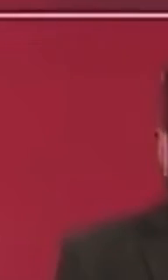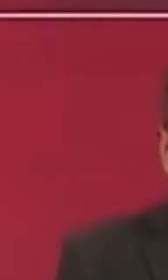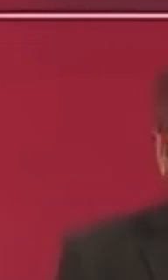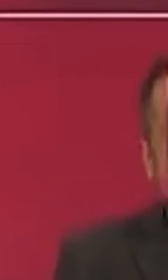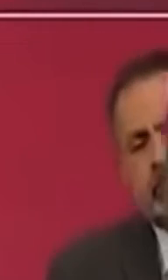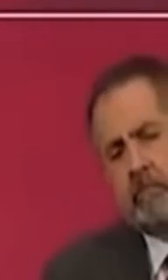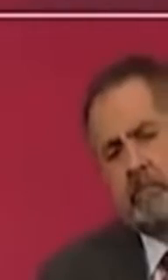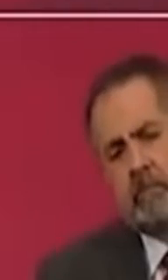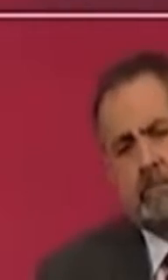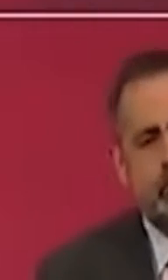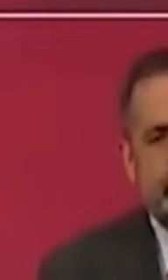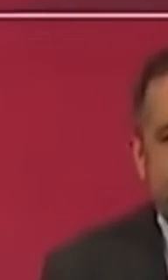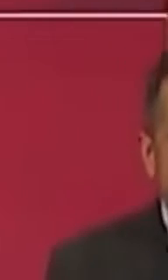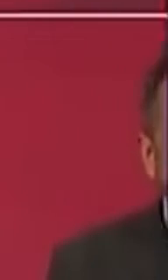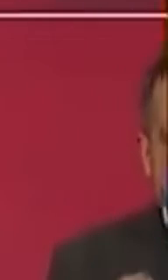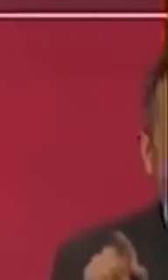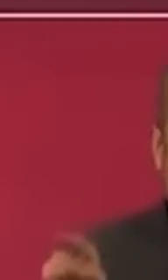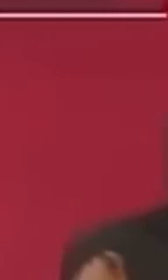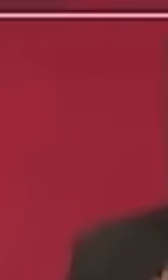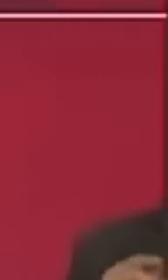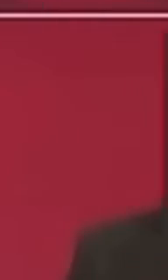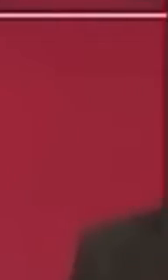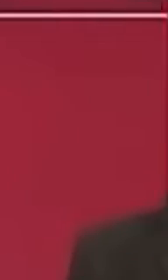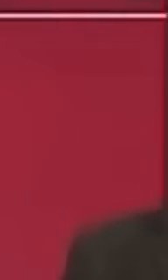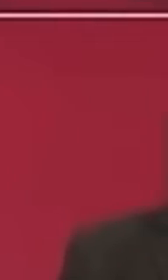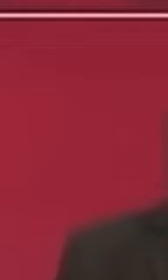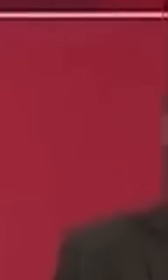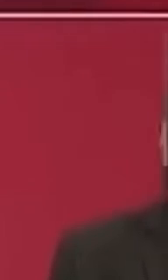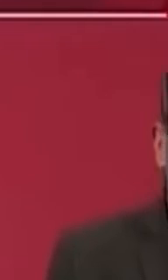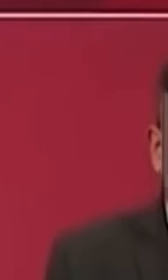No, porque pues él no tiene